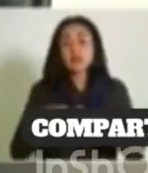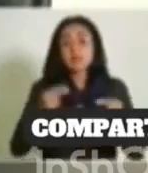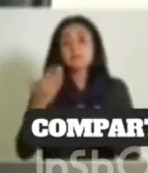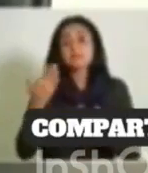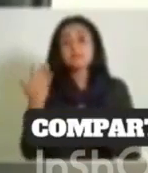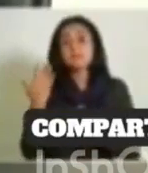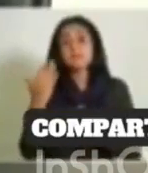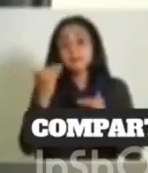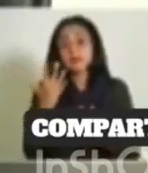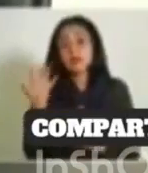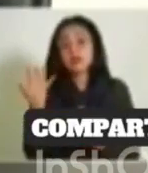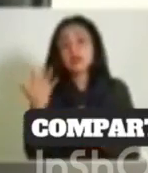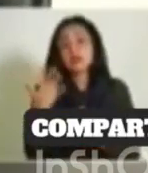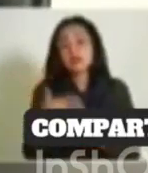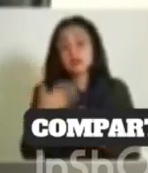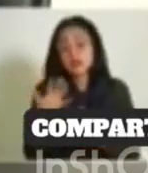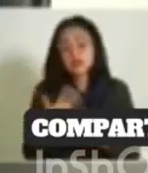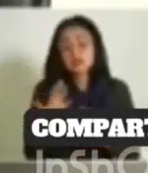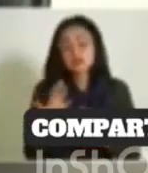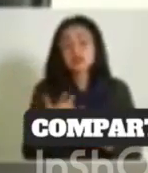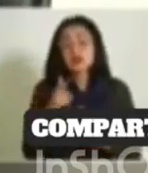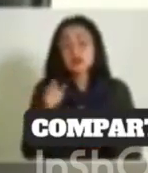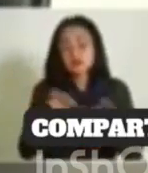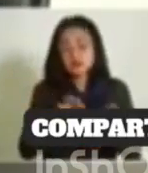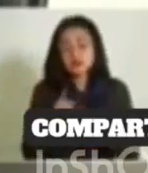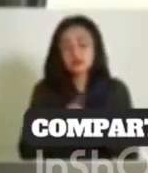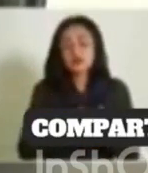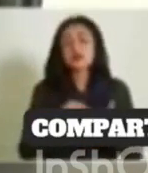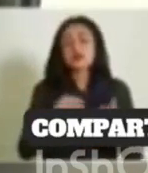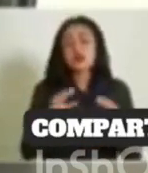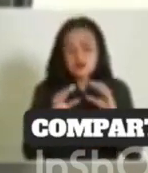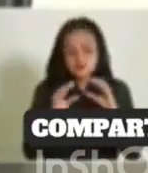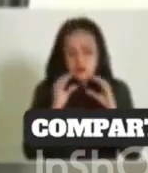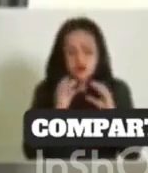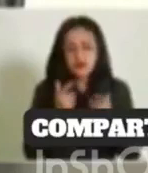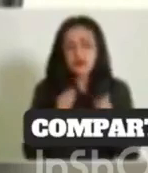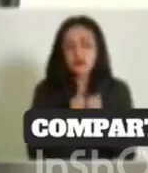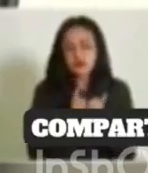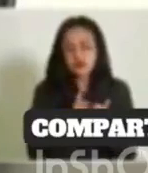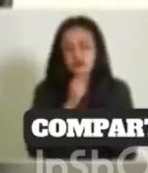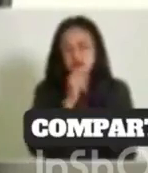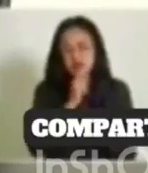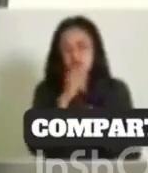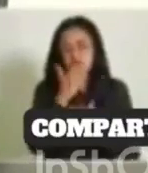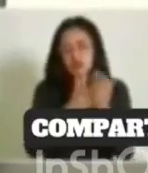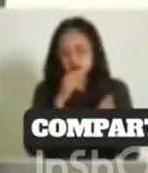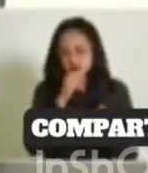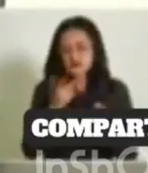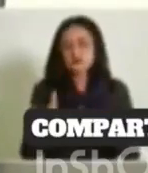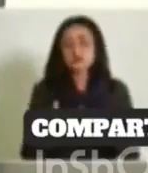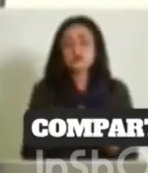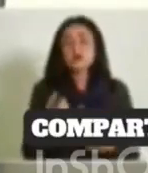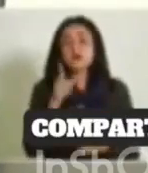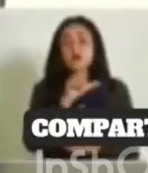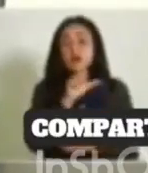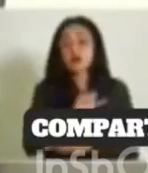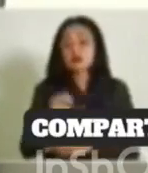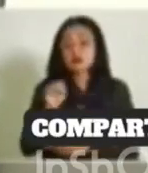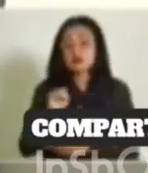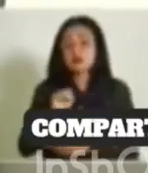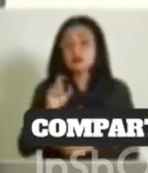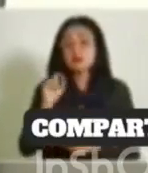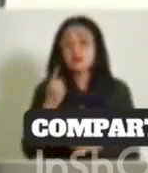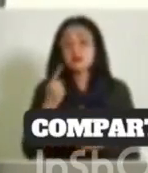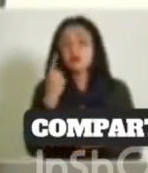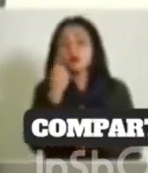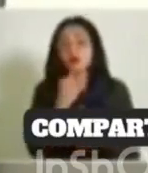de 15 empleados, como loncherías, cocinas económicas, torterías y taquerías, el horario de cierre de operaciones será de lunes a sábado a las